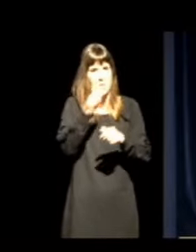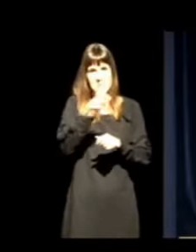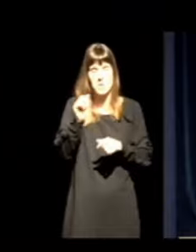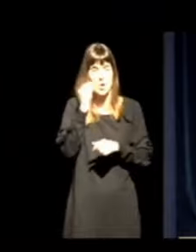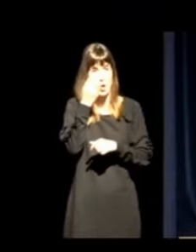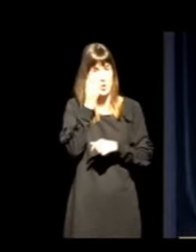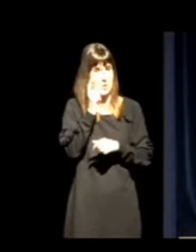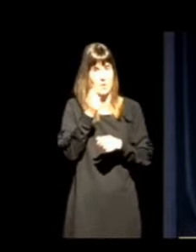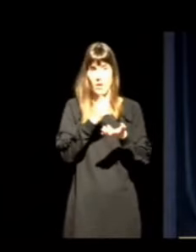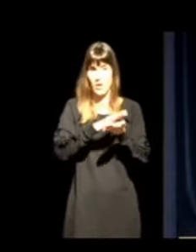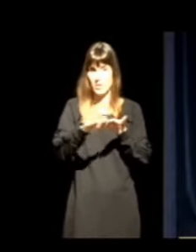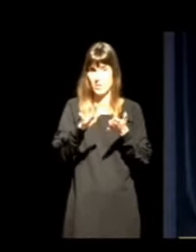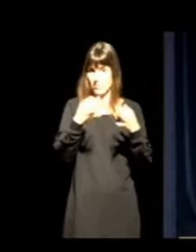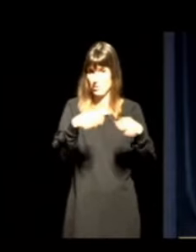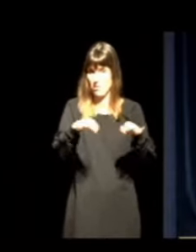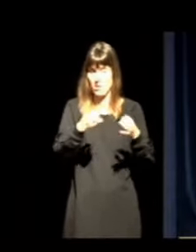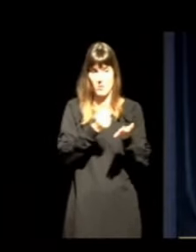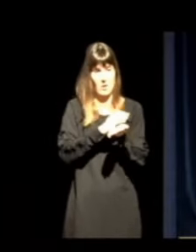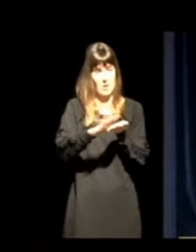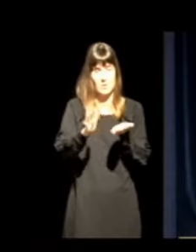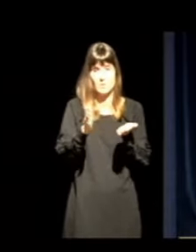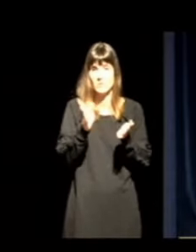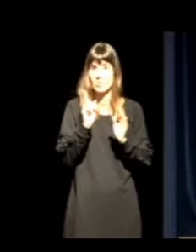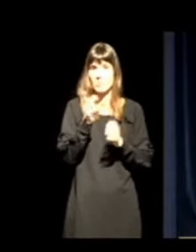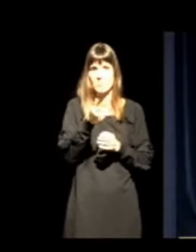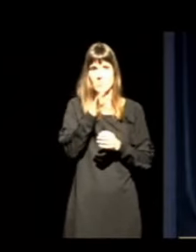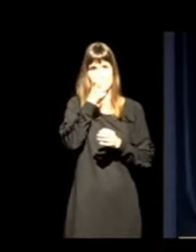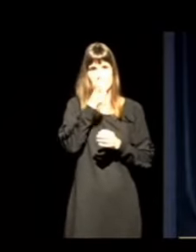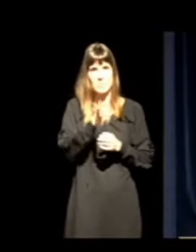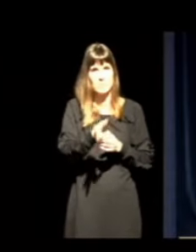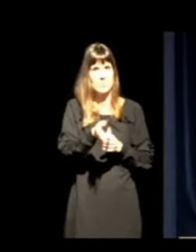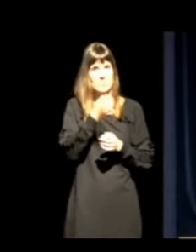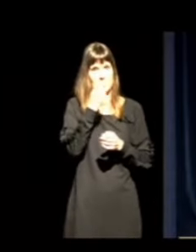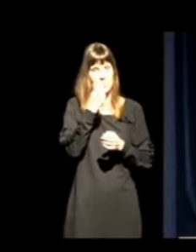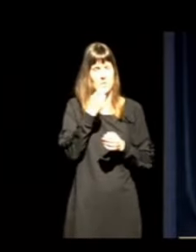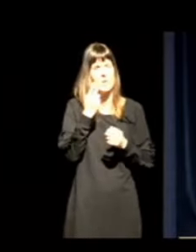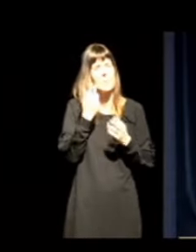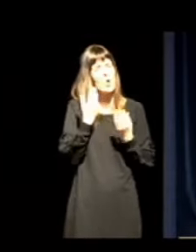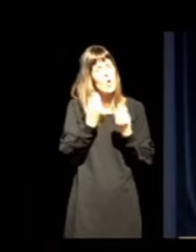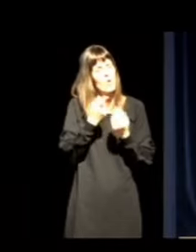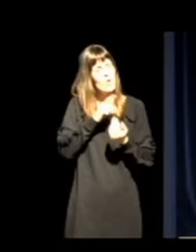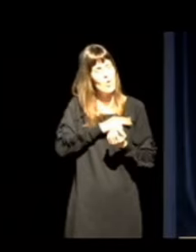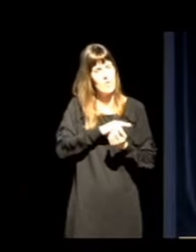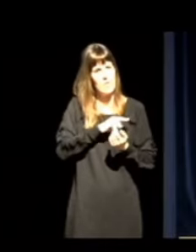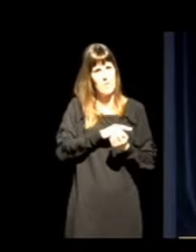gratis. Porque tú respiras siempre, tomas a la conciencia